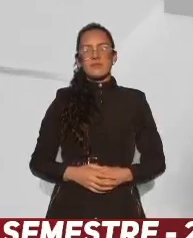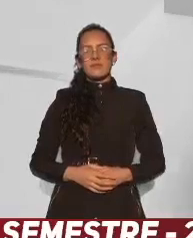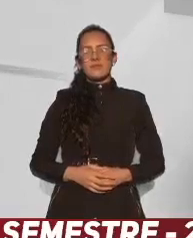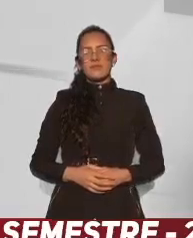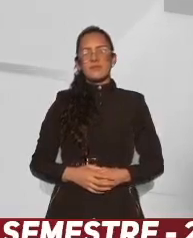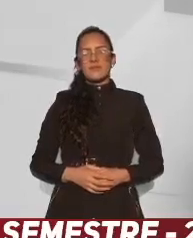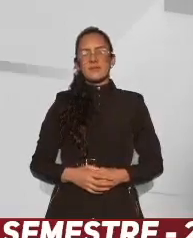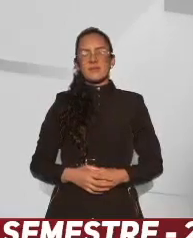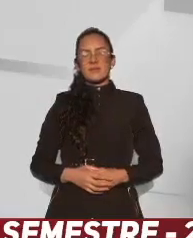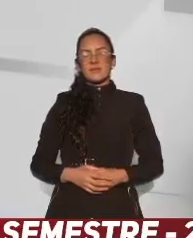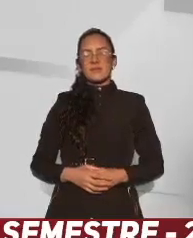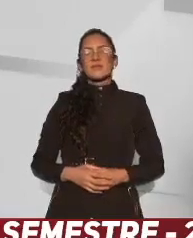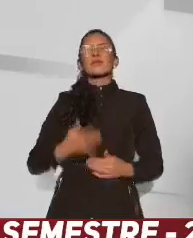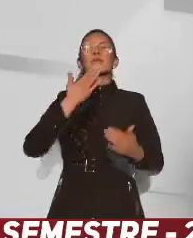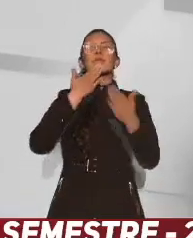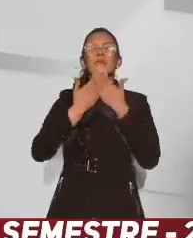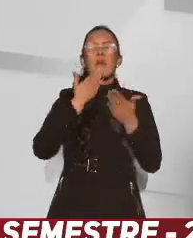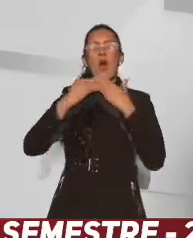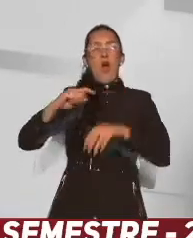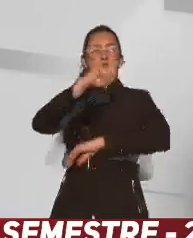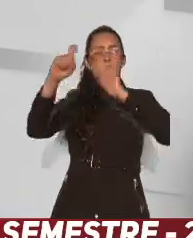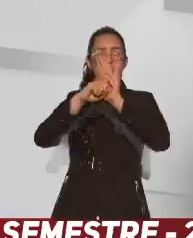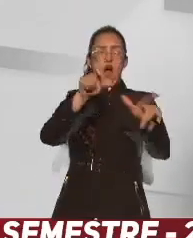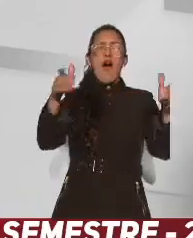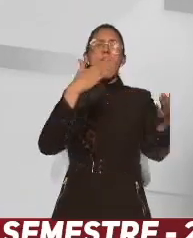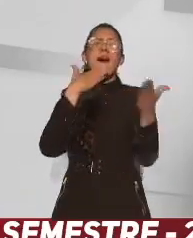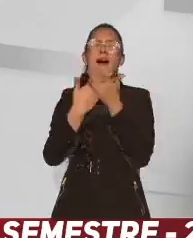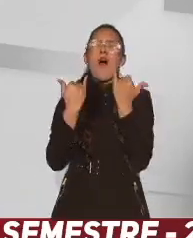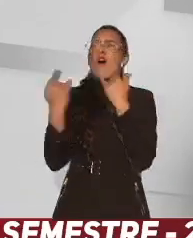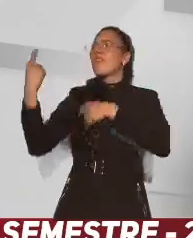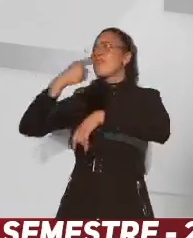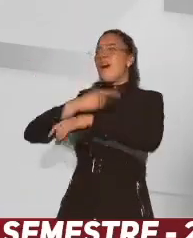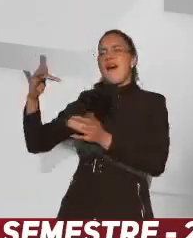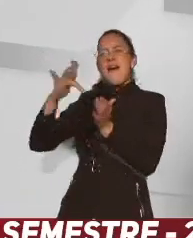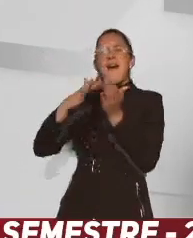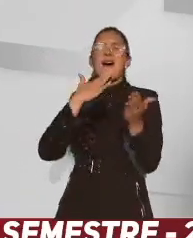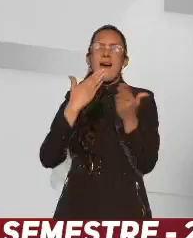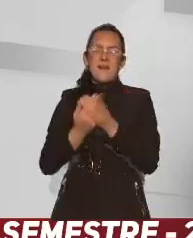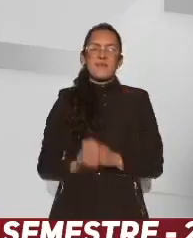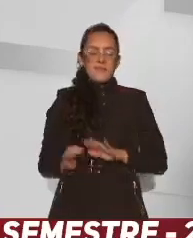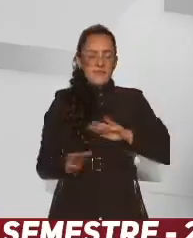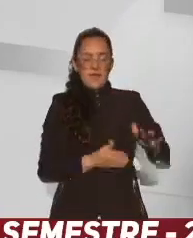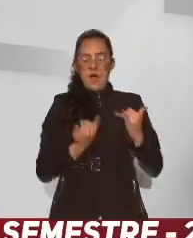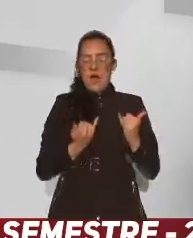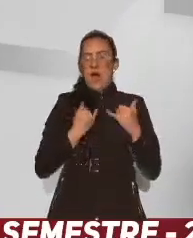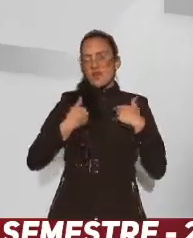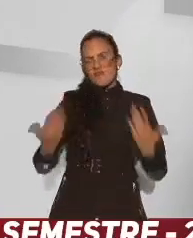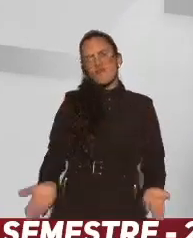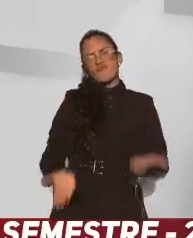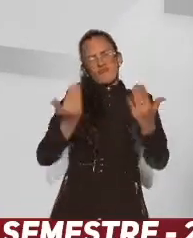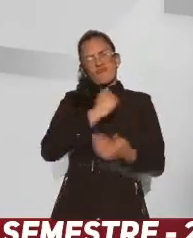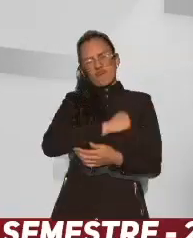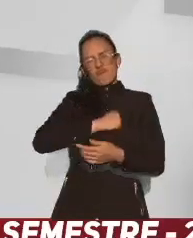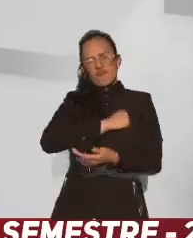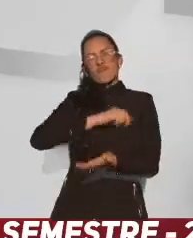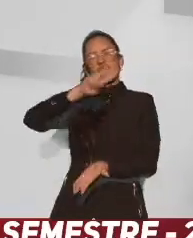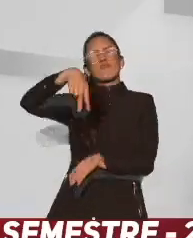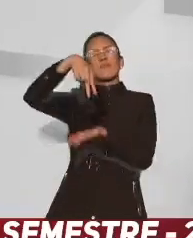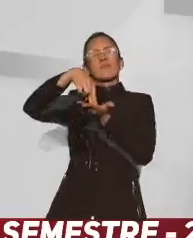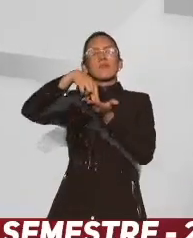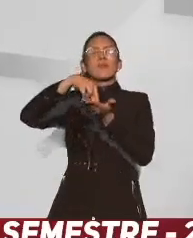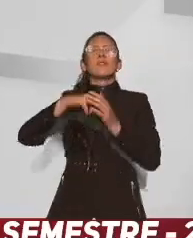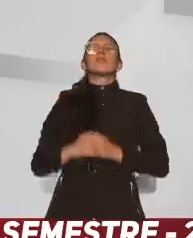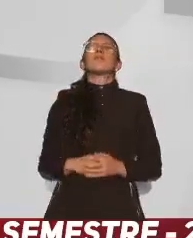Gracias a todos por habernos acompañado. A continuación, los invitamos a ponerse de pie para entonar